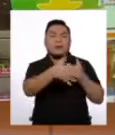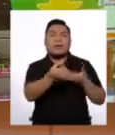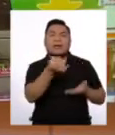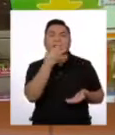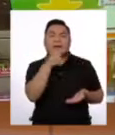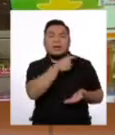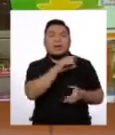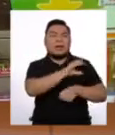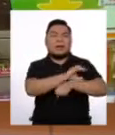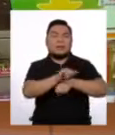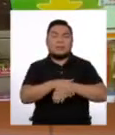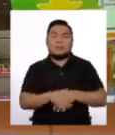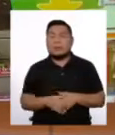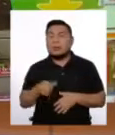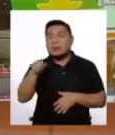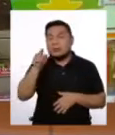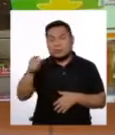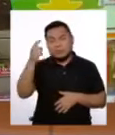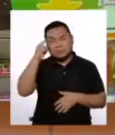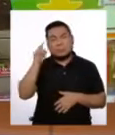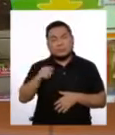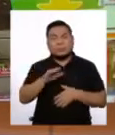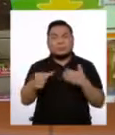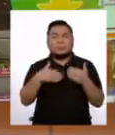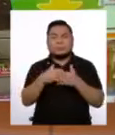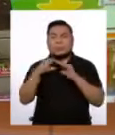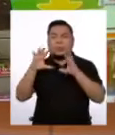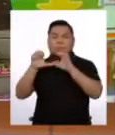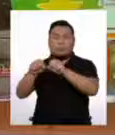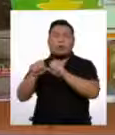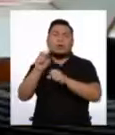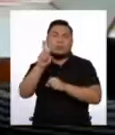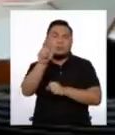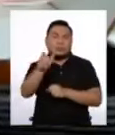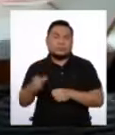persecución con balacera, la policía capturó a las hienas de Carabahillo.